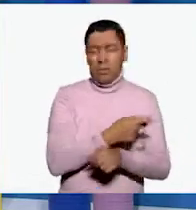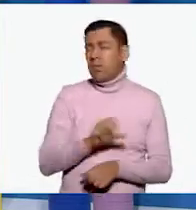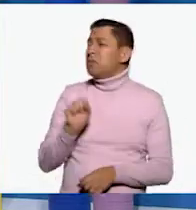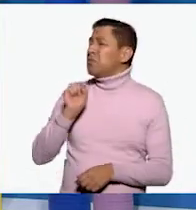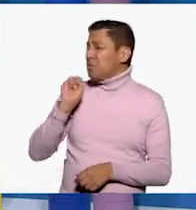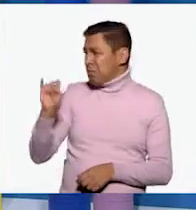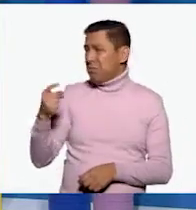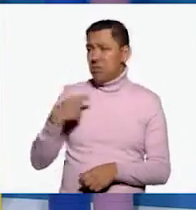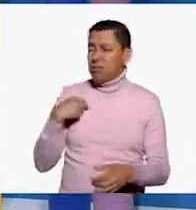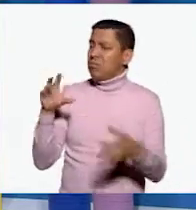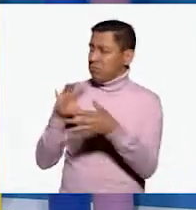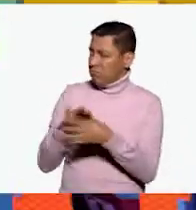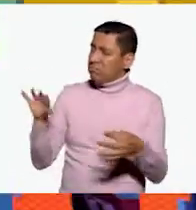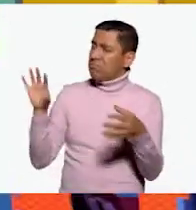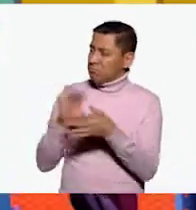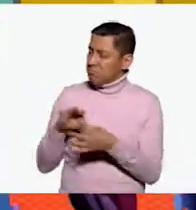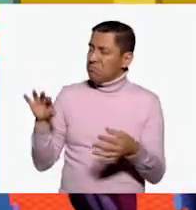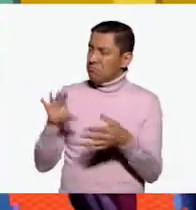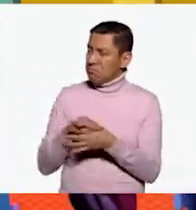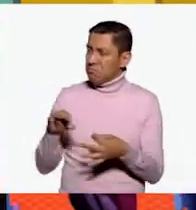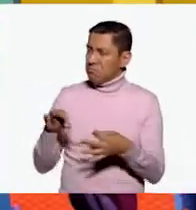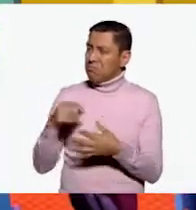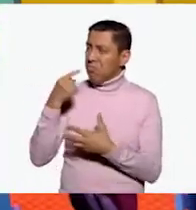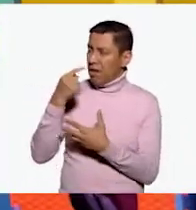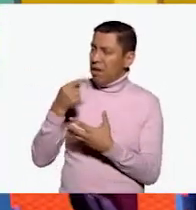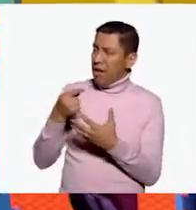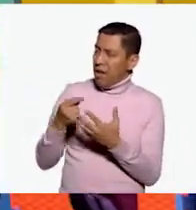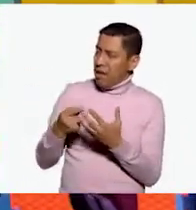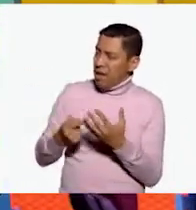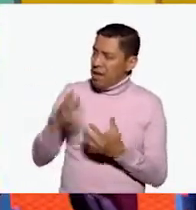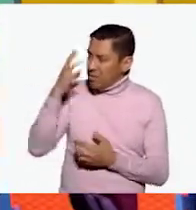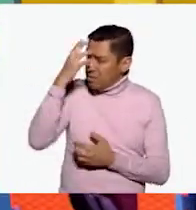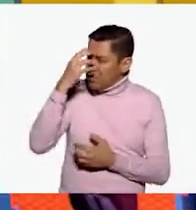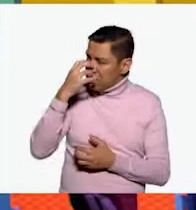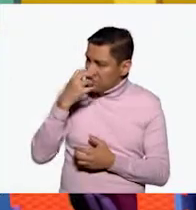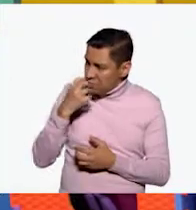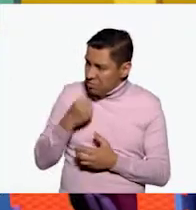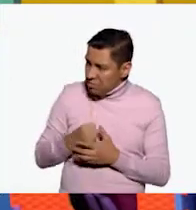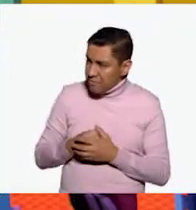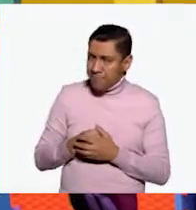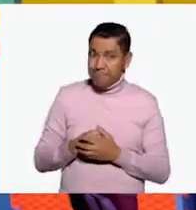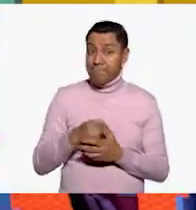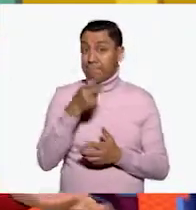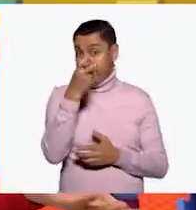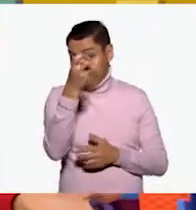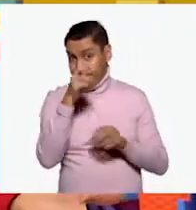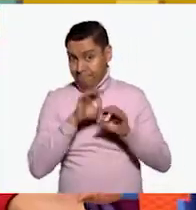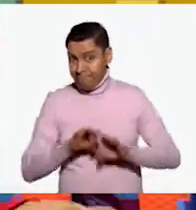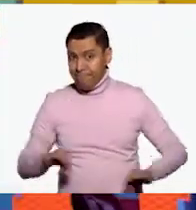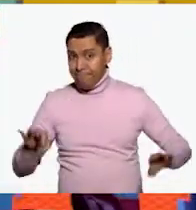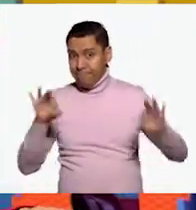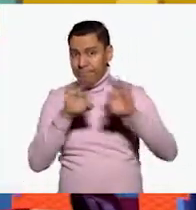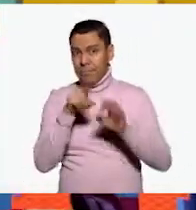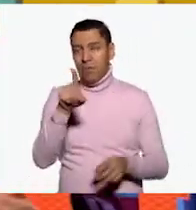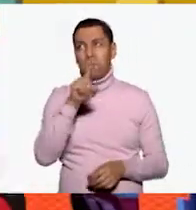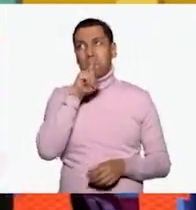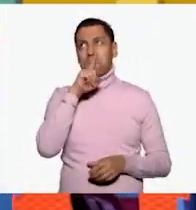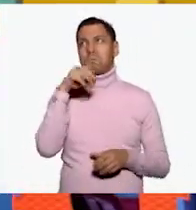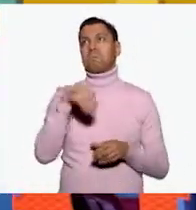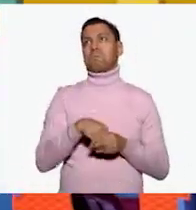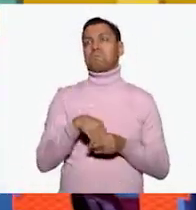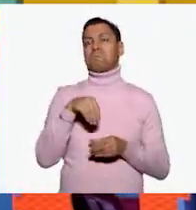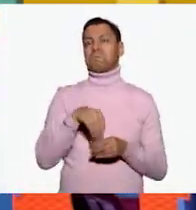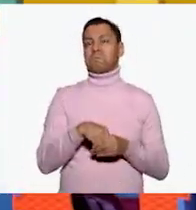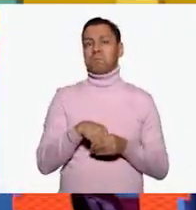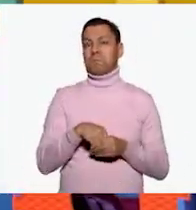las niñas. Es muy importante platicarle a las personas cercanas por qué estamos tristes, para que